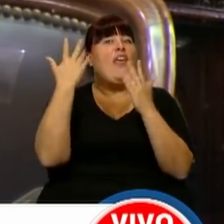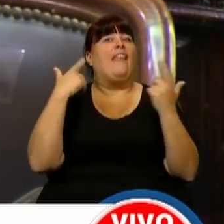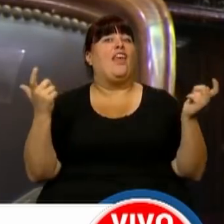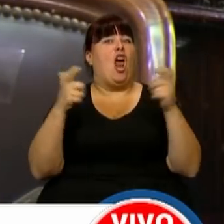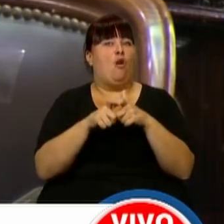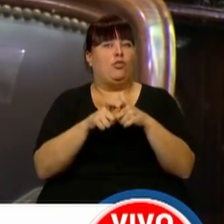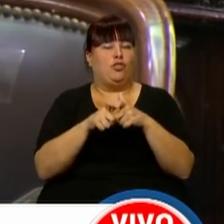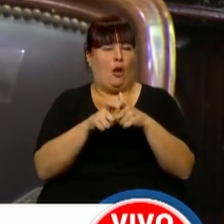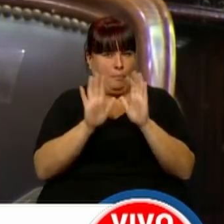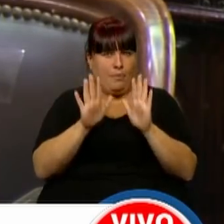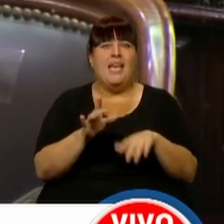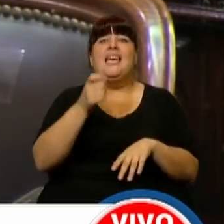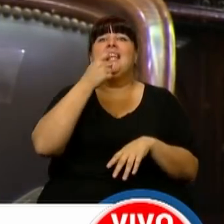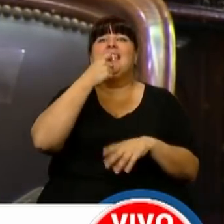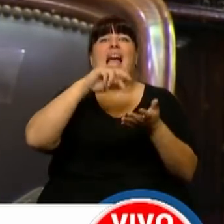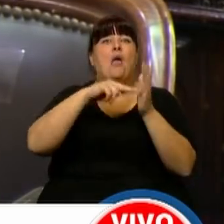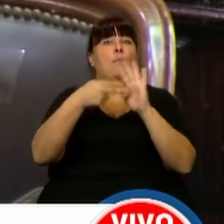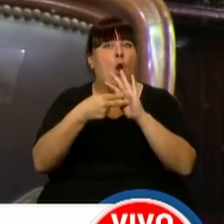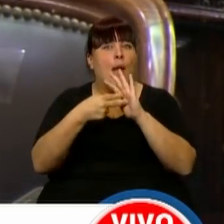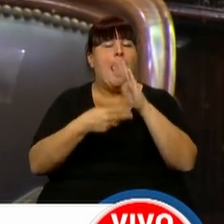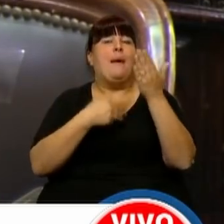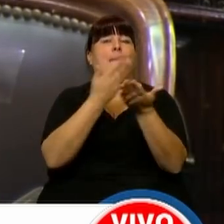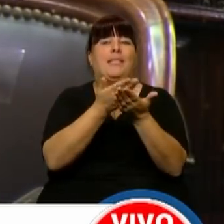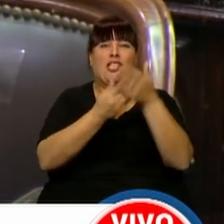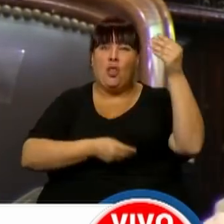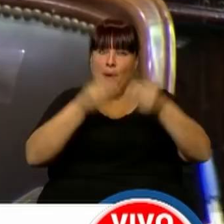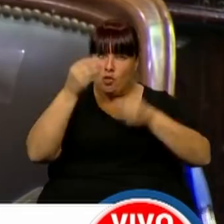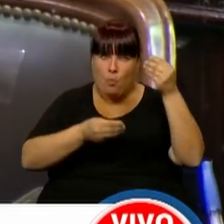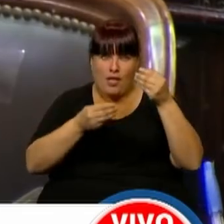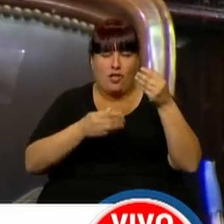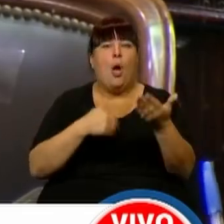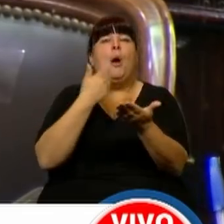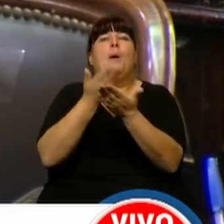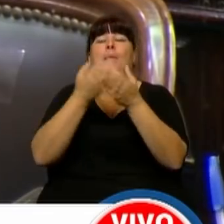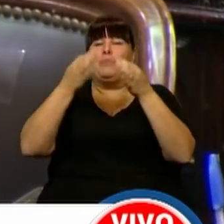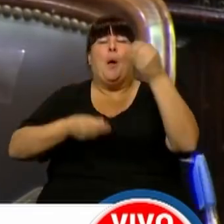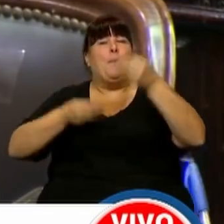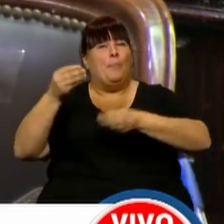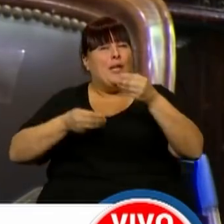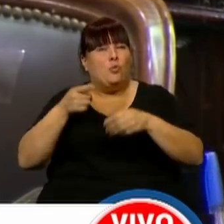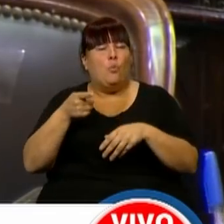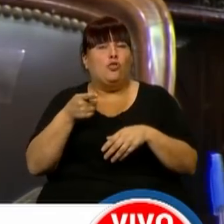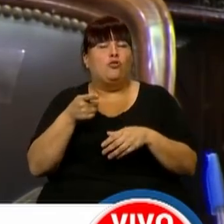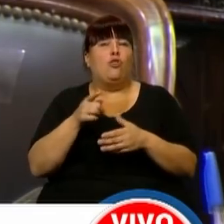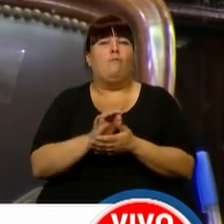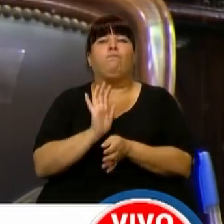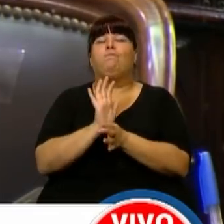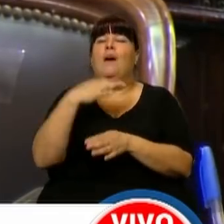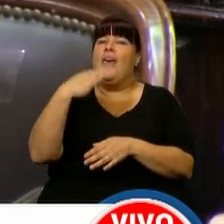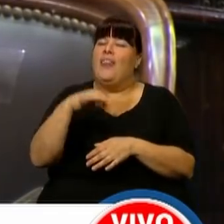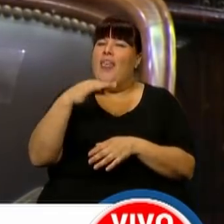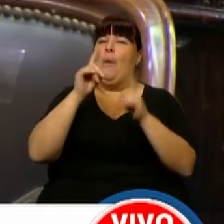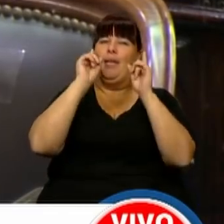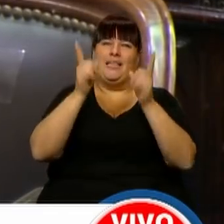comisión. O sea, hay un problema con la presentación presupuestaria. La presentación del presupuesto debería